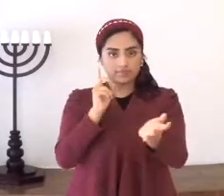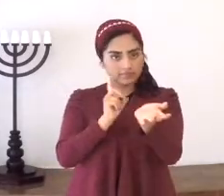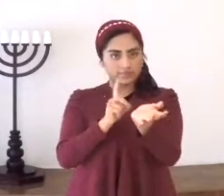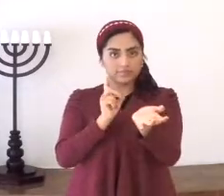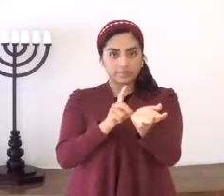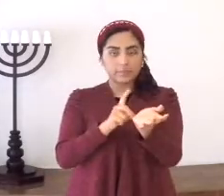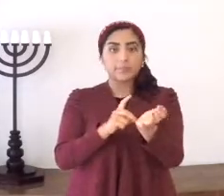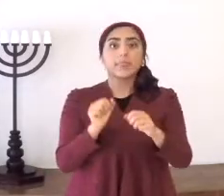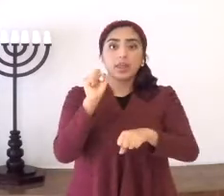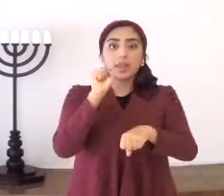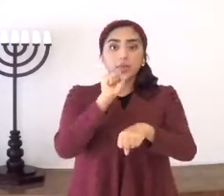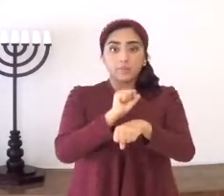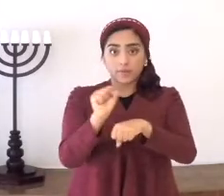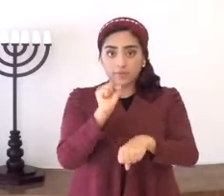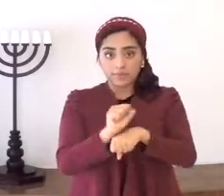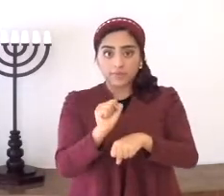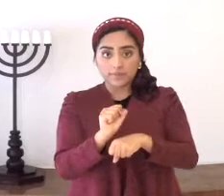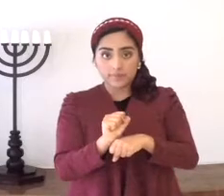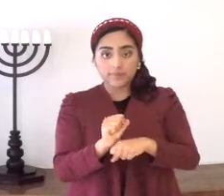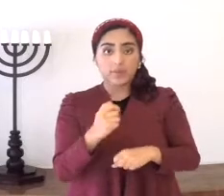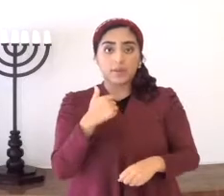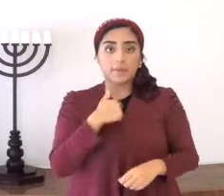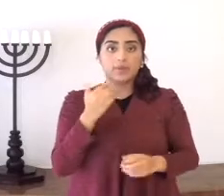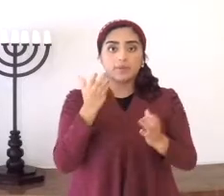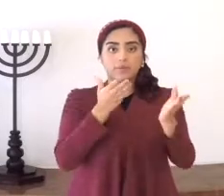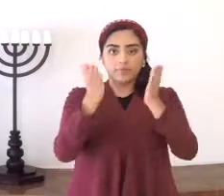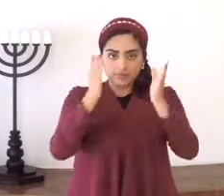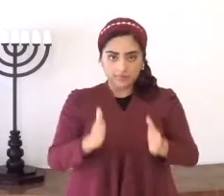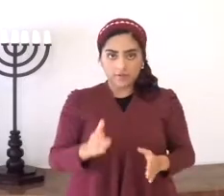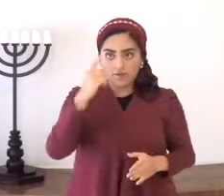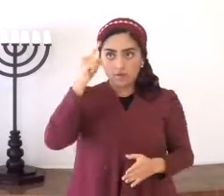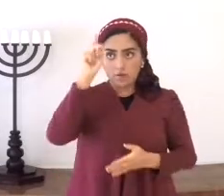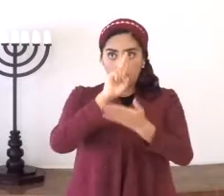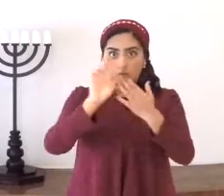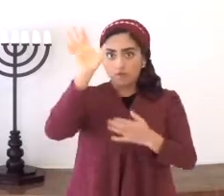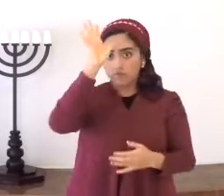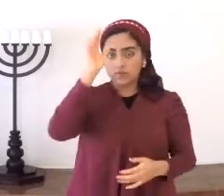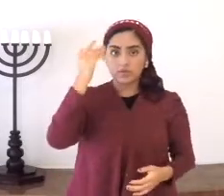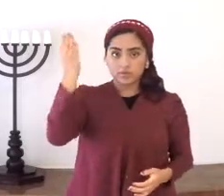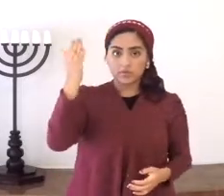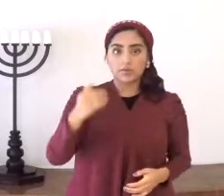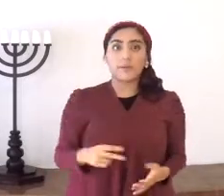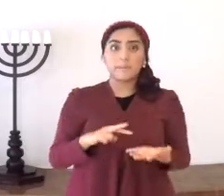como médico, el trabajo como siervo del Eterno